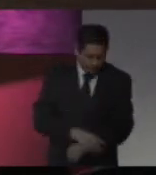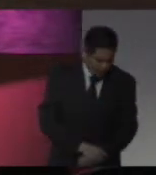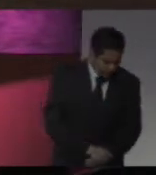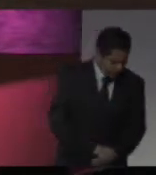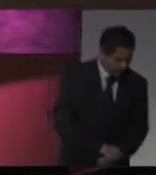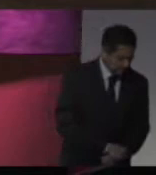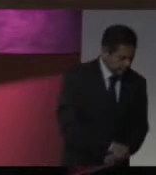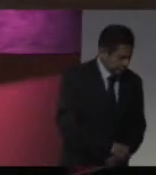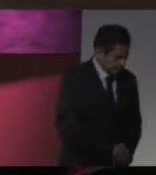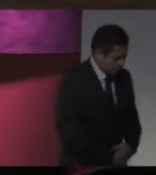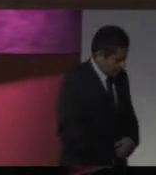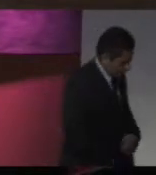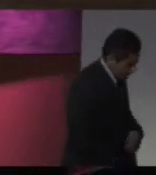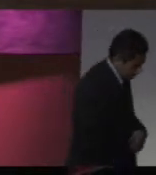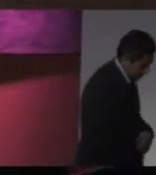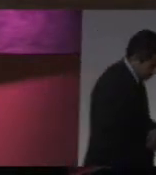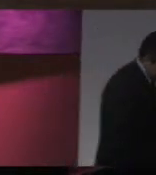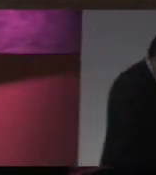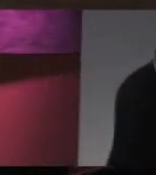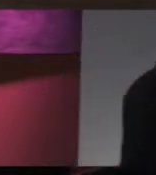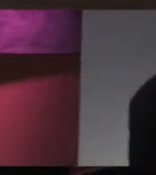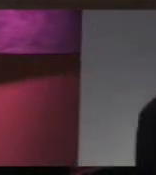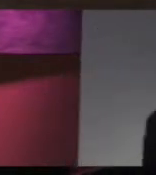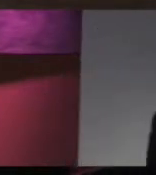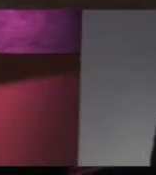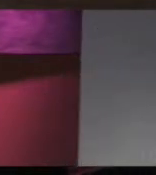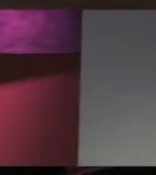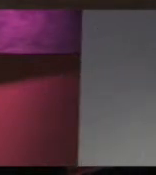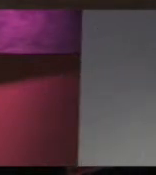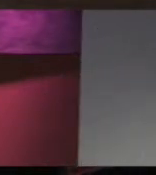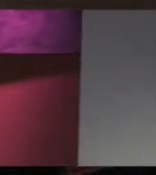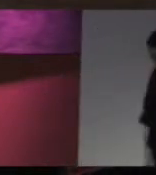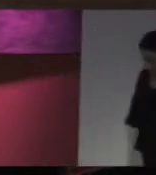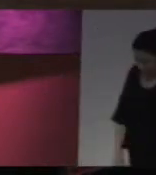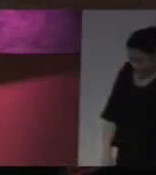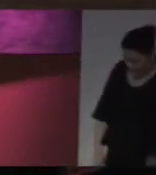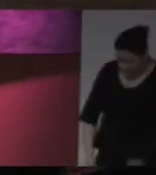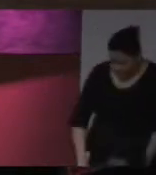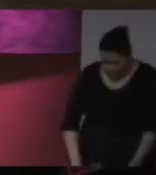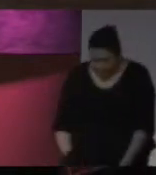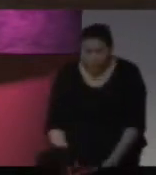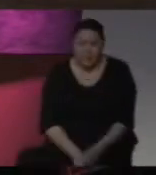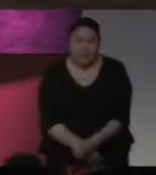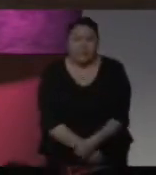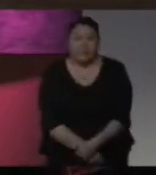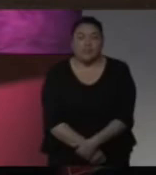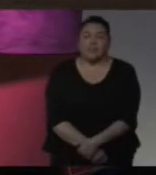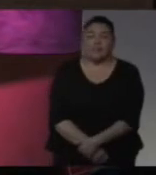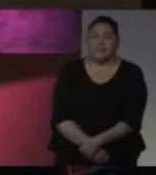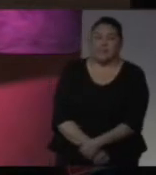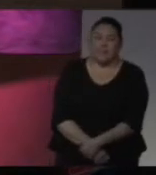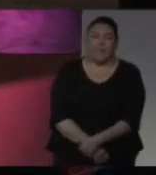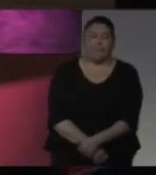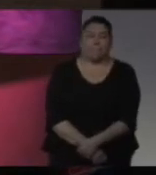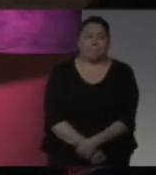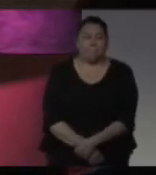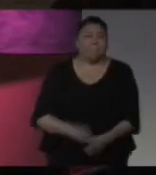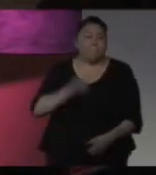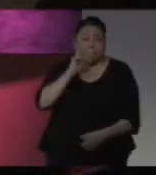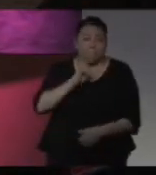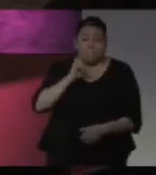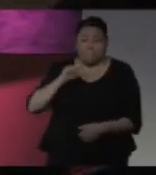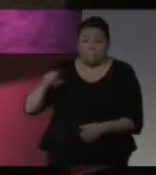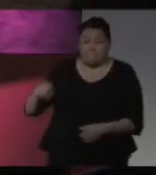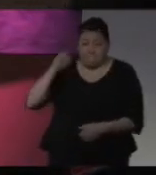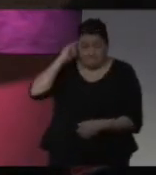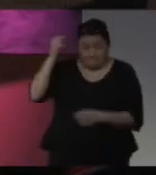editora, integrante de un gran número de organizaciones, espacios académicos y publicaciones feministas e interdisciplinarios. Le damos